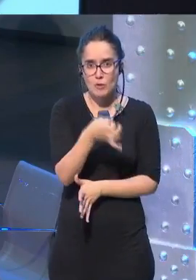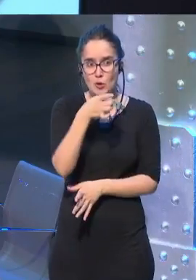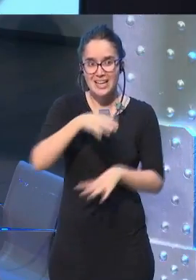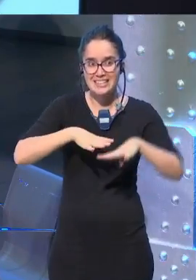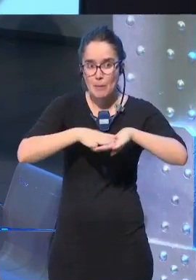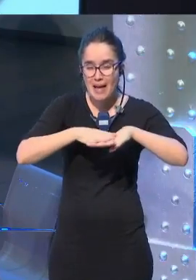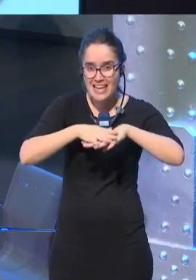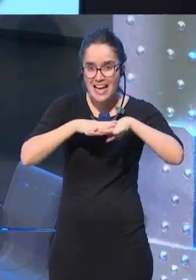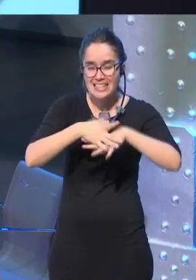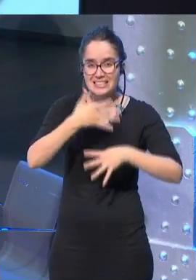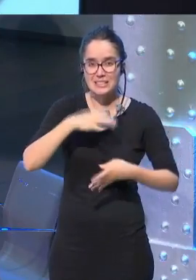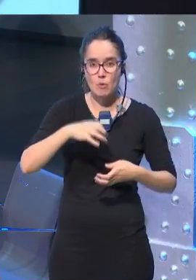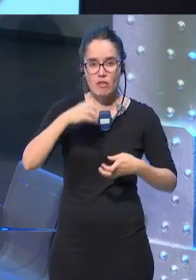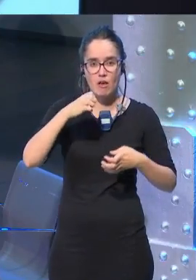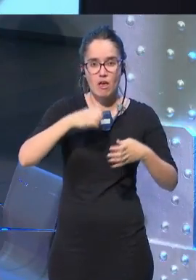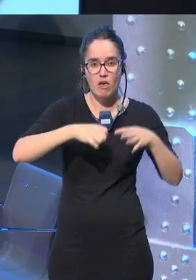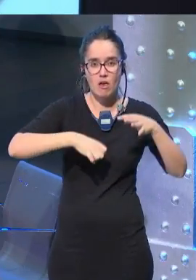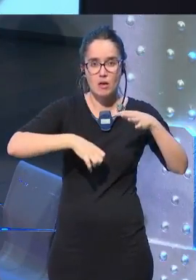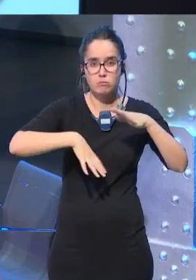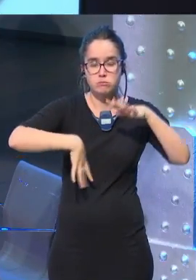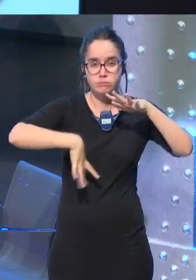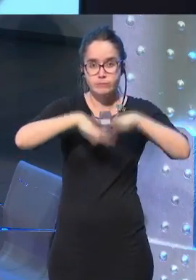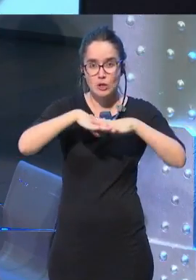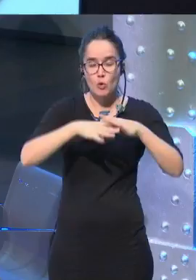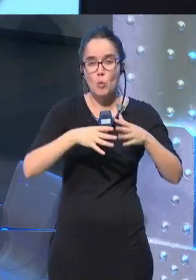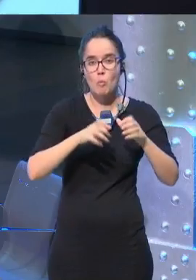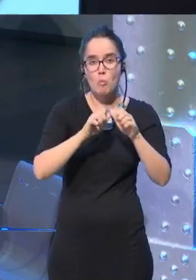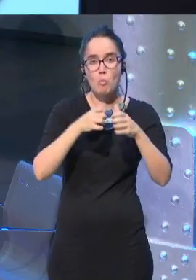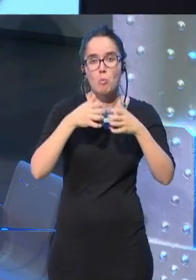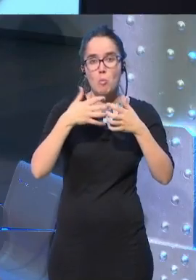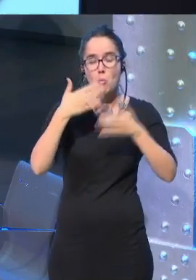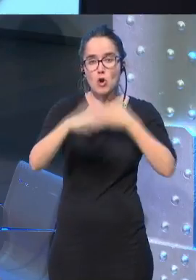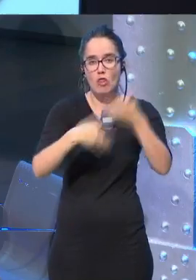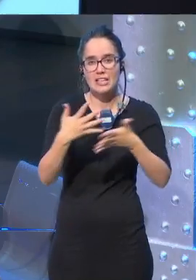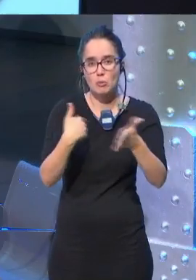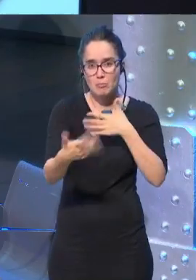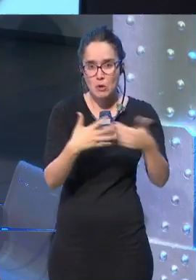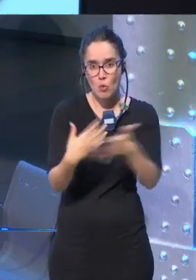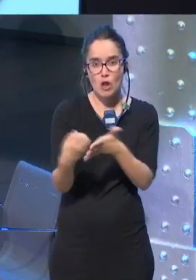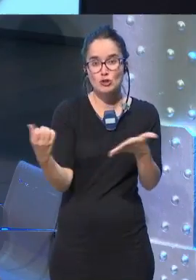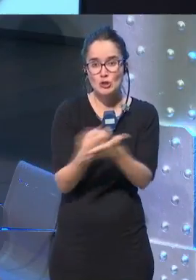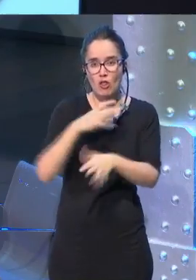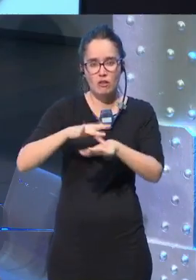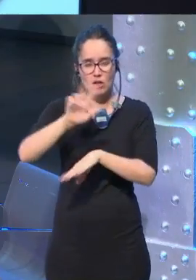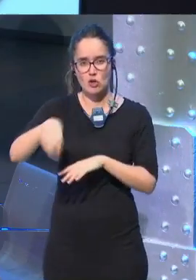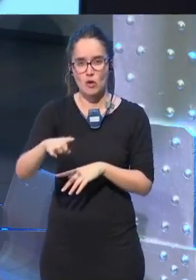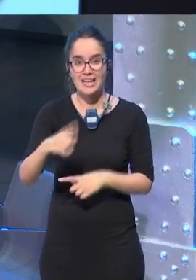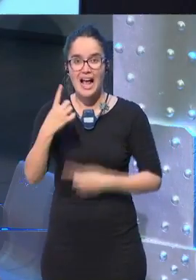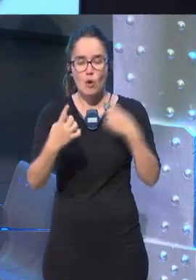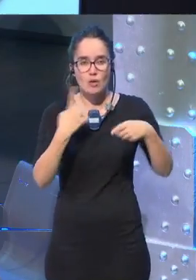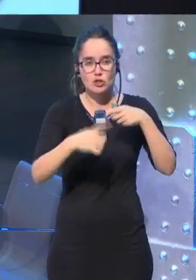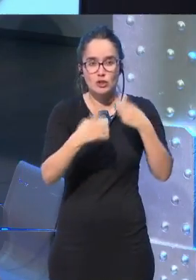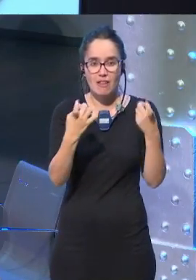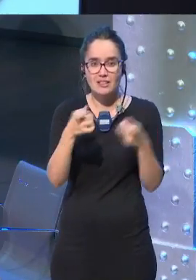malla se puede llenar mediante un proceso manual, es decir, no todo va a ser digital, sino que también se va a